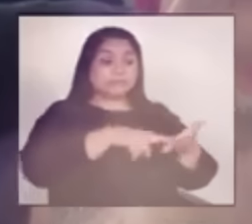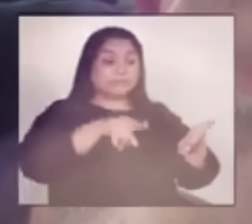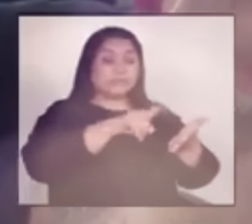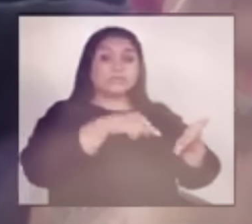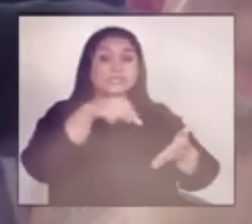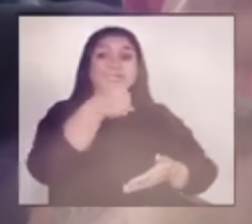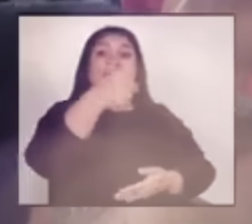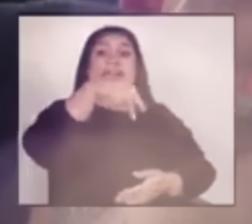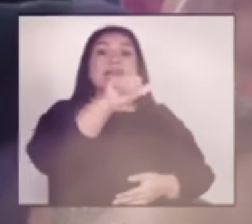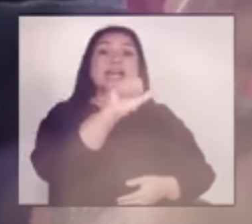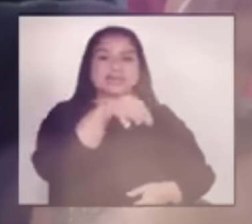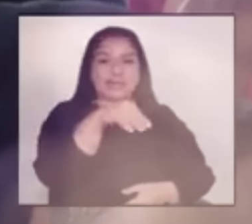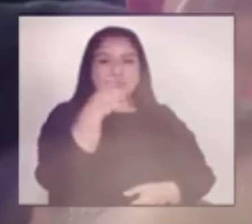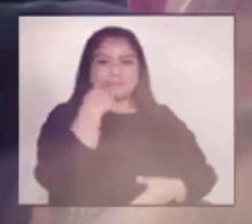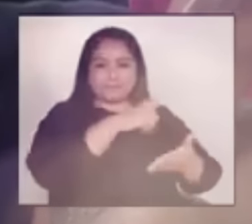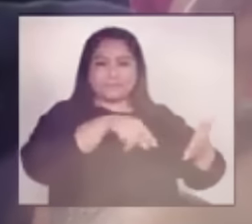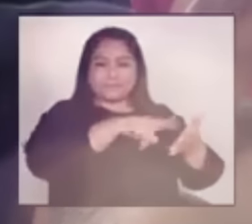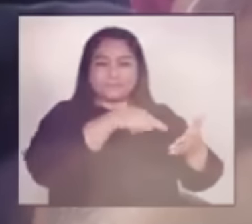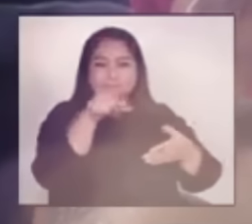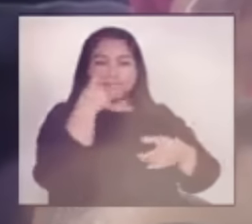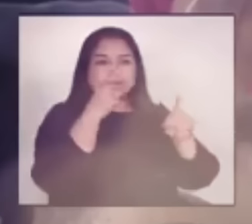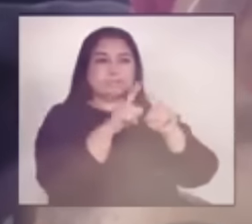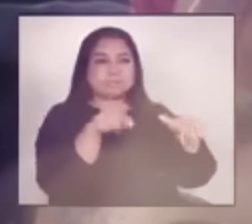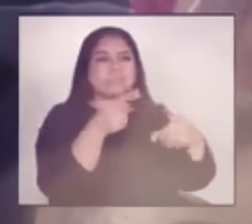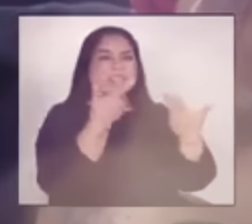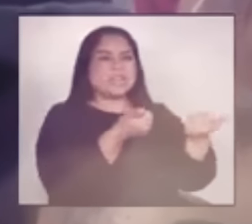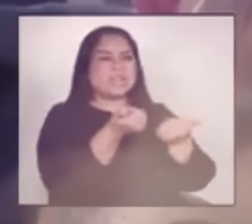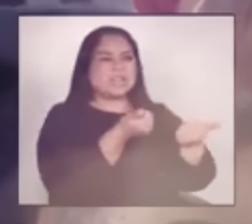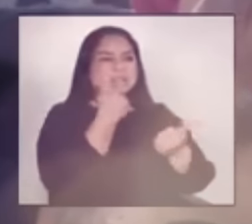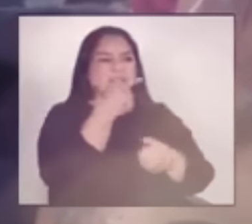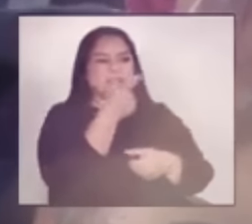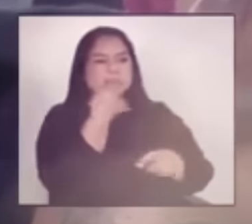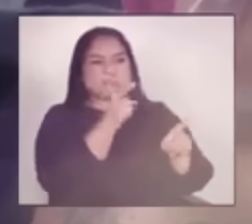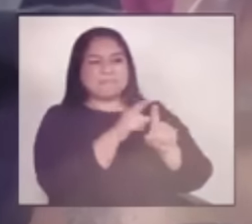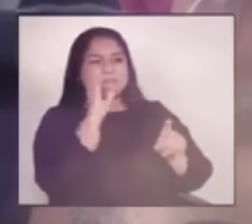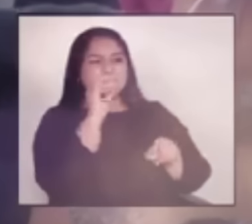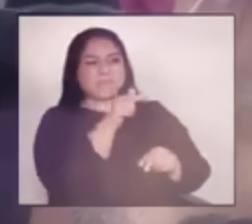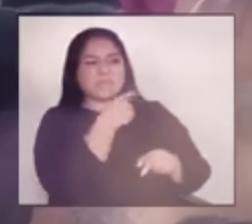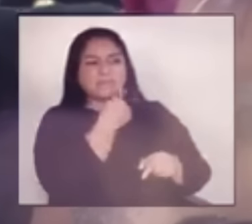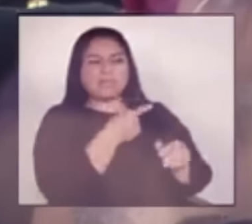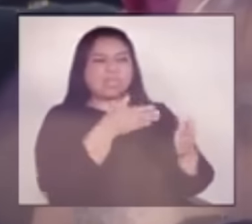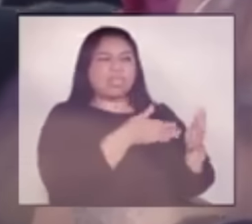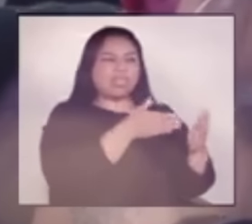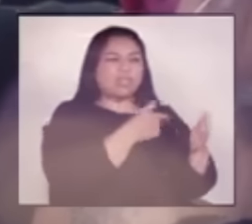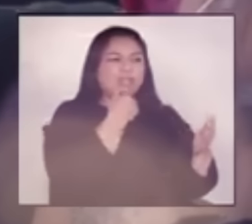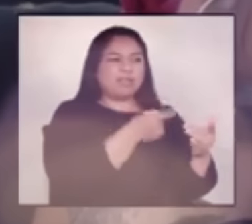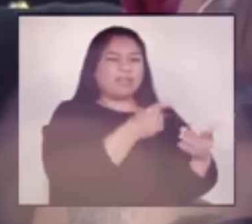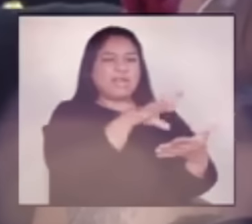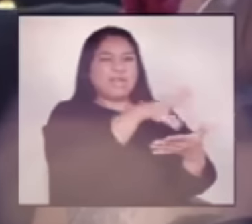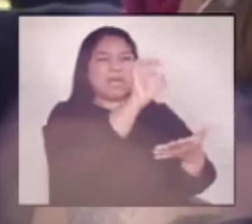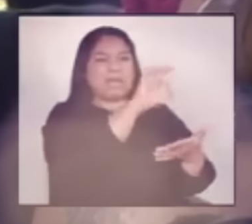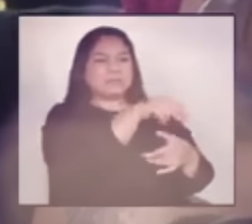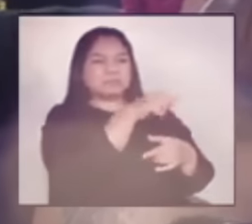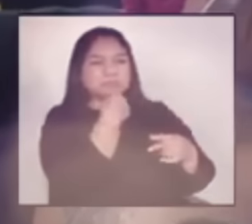este tipo de situaciones en ocasiones o en administraciones anteriores se ha criticado por ser de alguna forma una injerencia a que se tenga que elegir a X